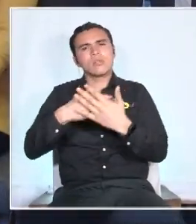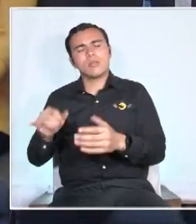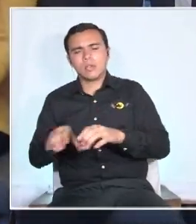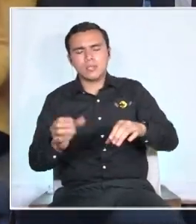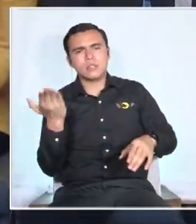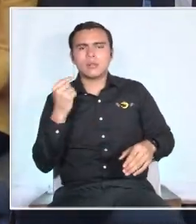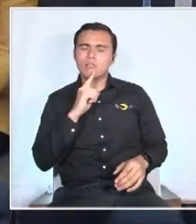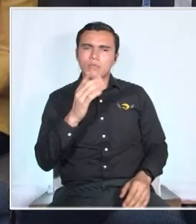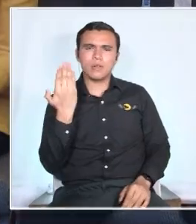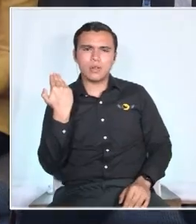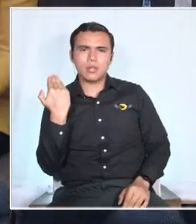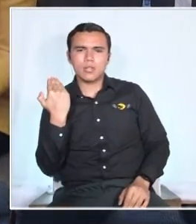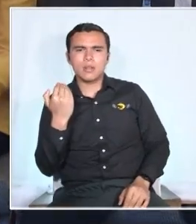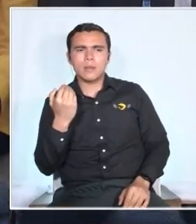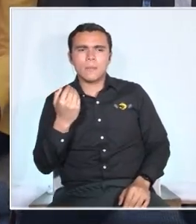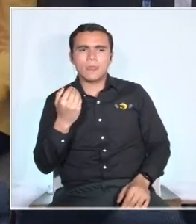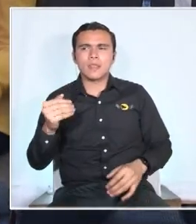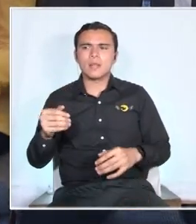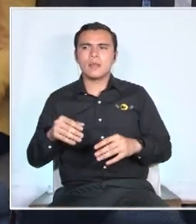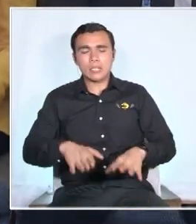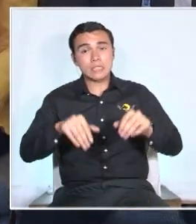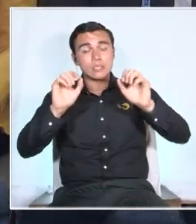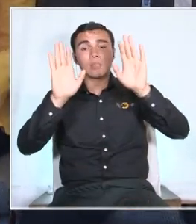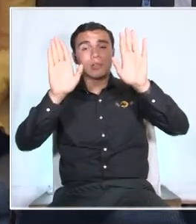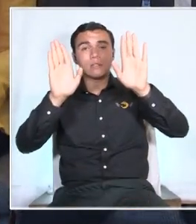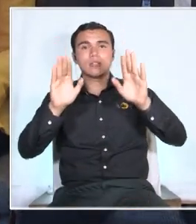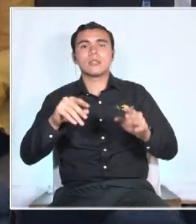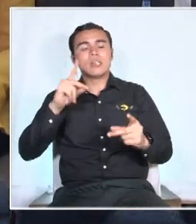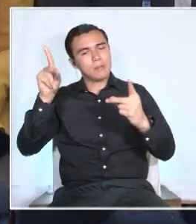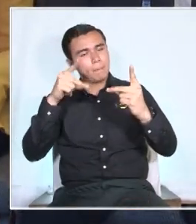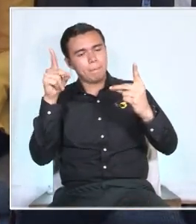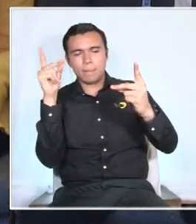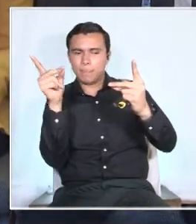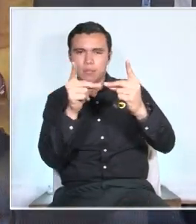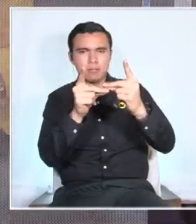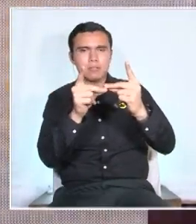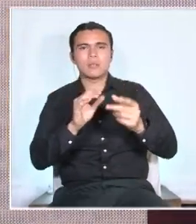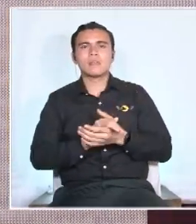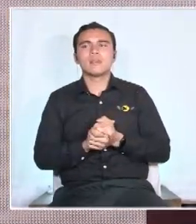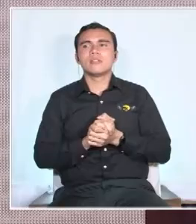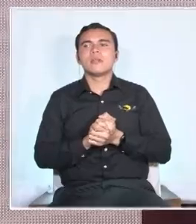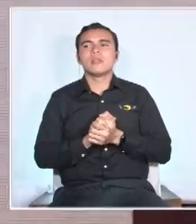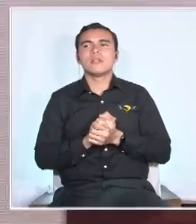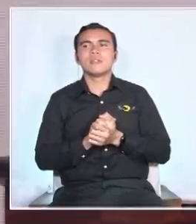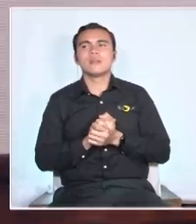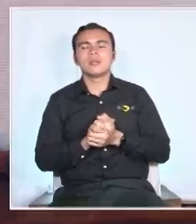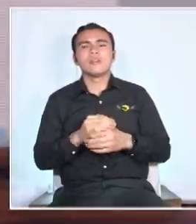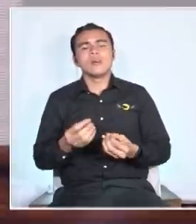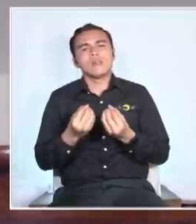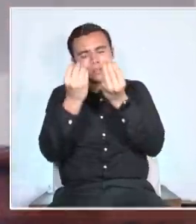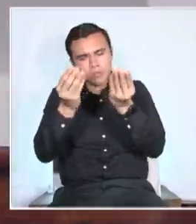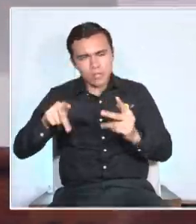aquí fue extraordinario, excelencia. ¿Cuántos saben que a Dios se le da excelencia? Y